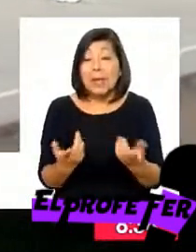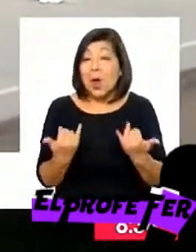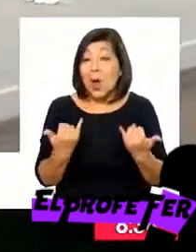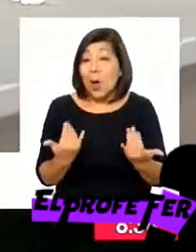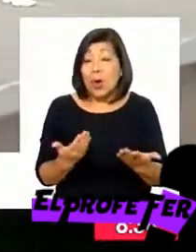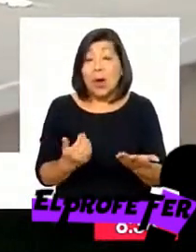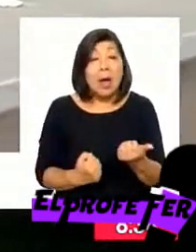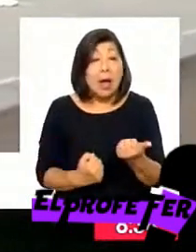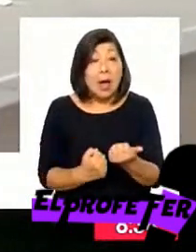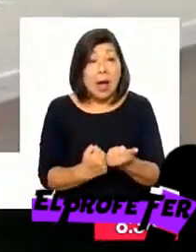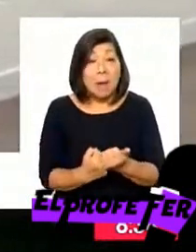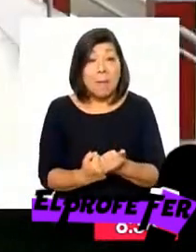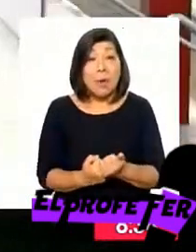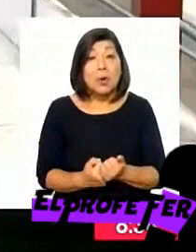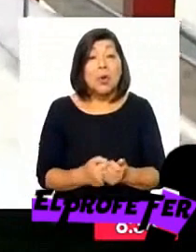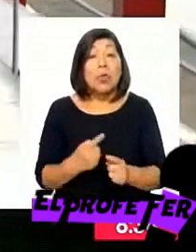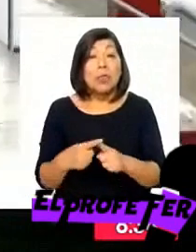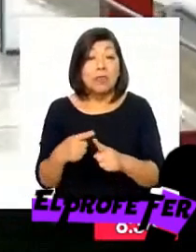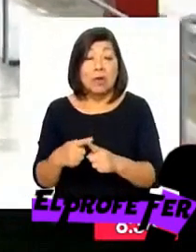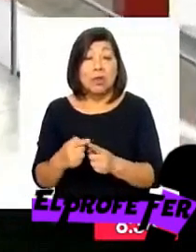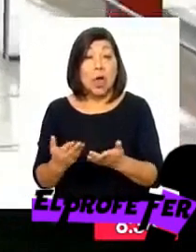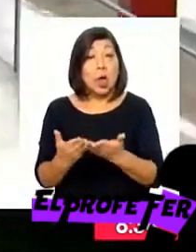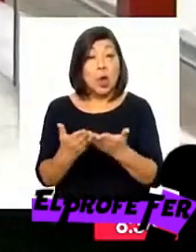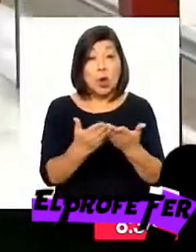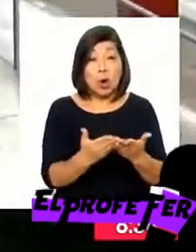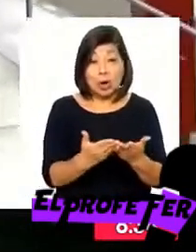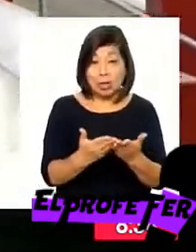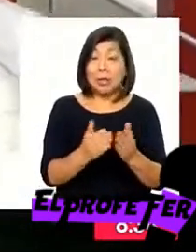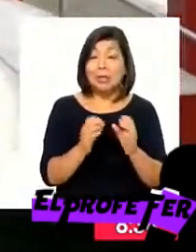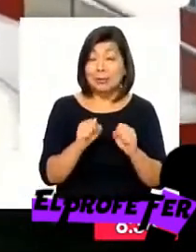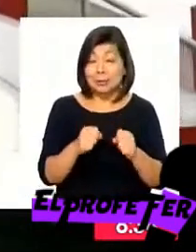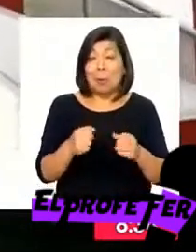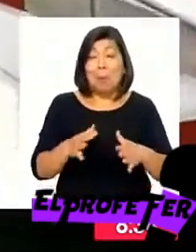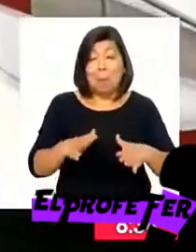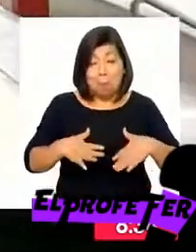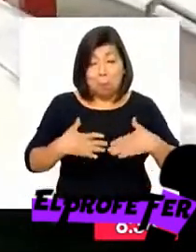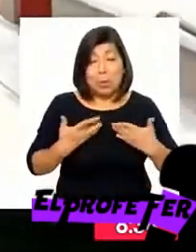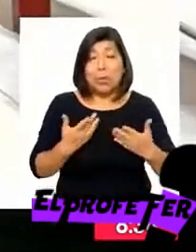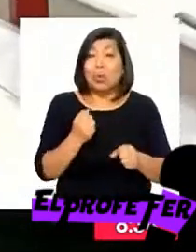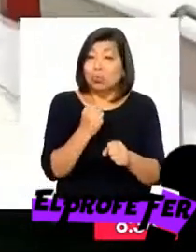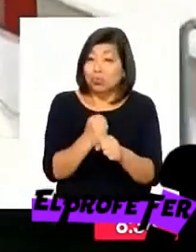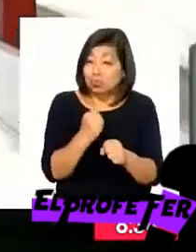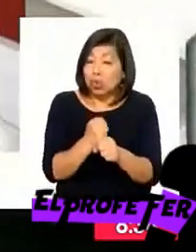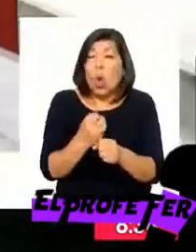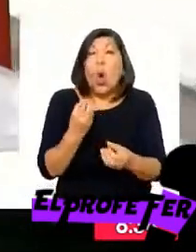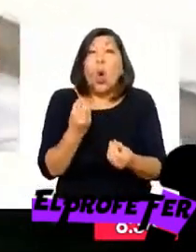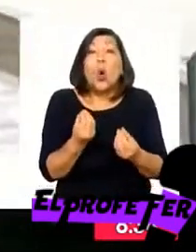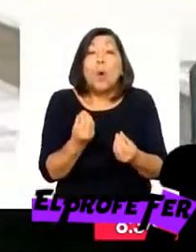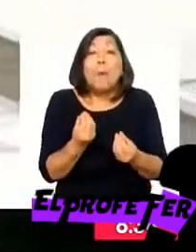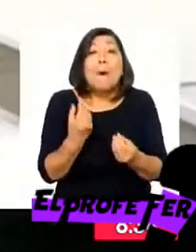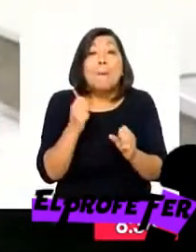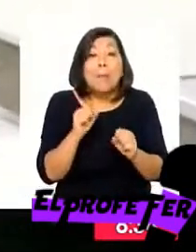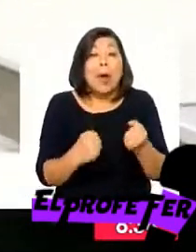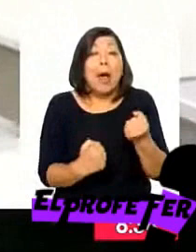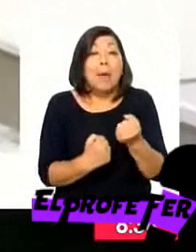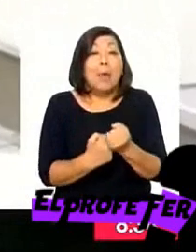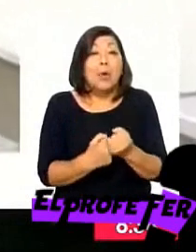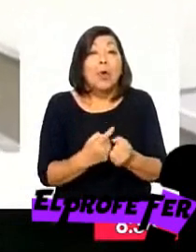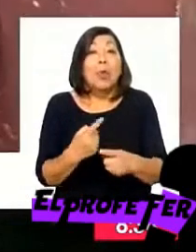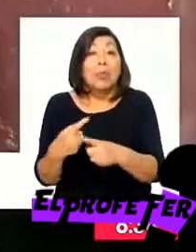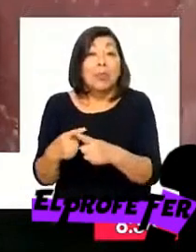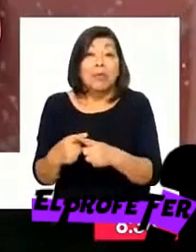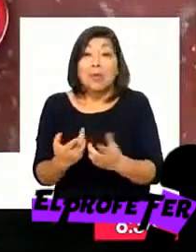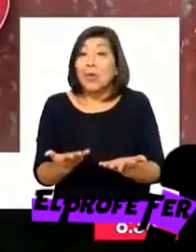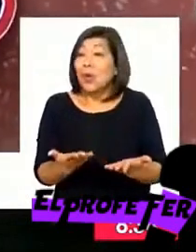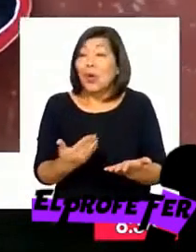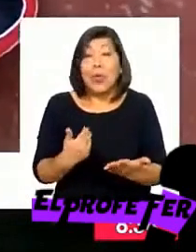en colaboración con instituciones educativas que sí están operando, trabajaremos soluciones híbridas para apoyar a las instituciones que